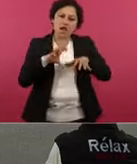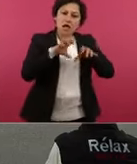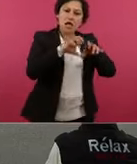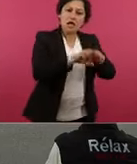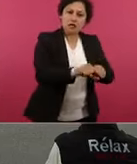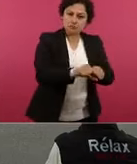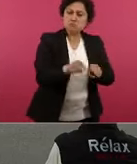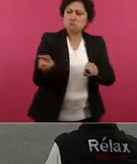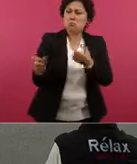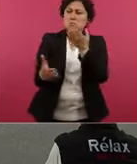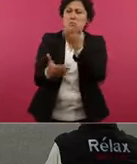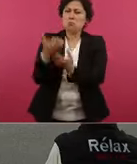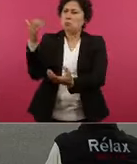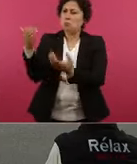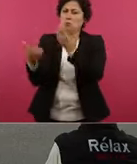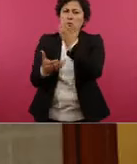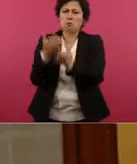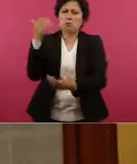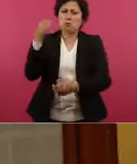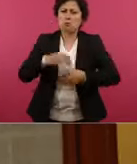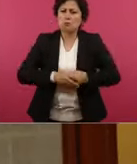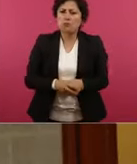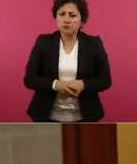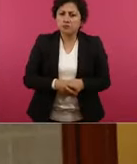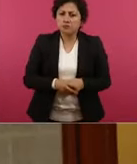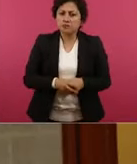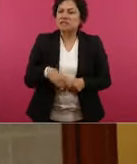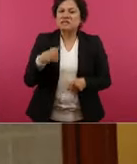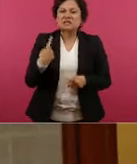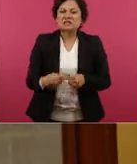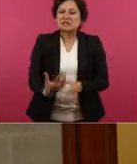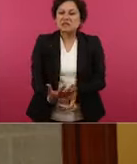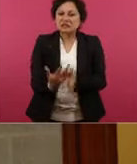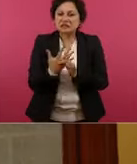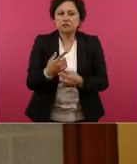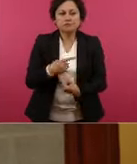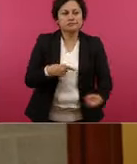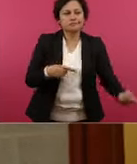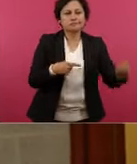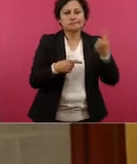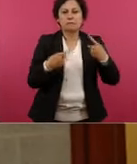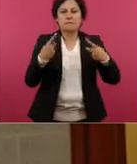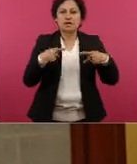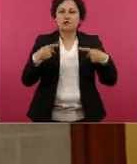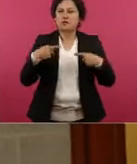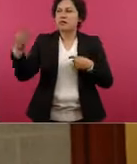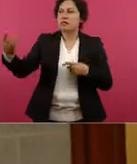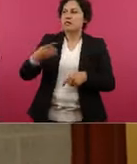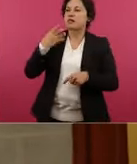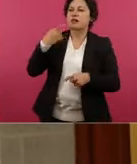contaron las voces de los vencidos. Después de la matanza de Cholula,